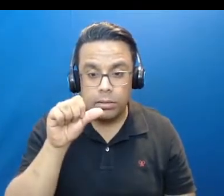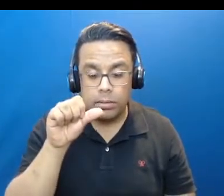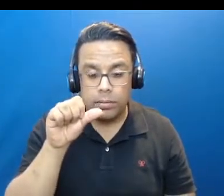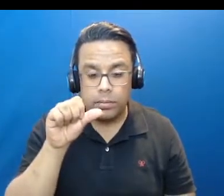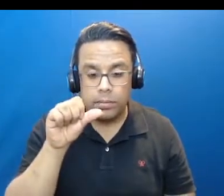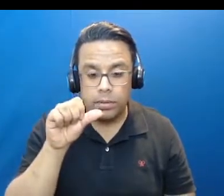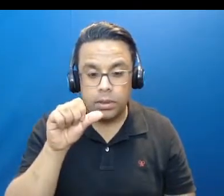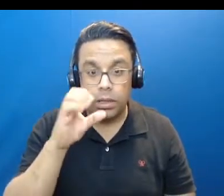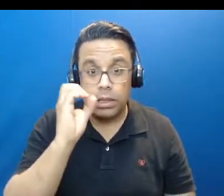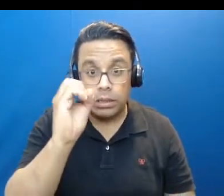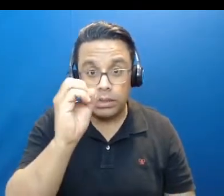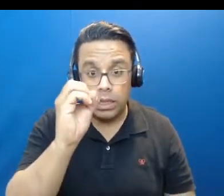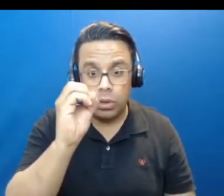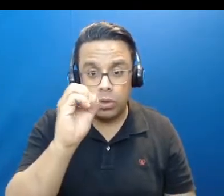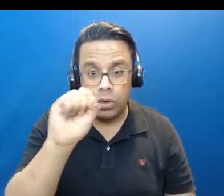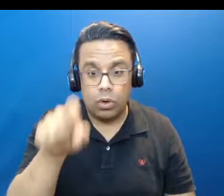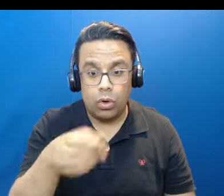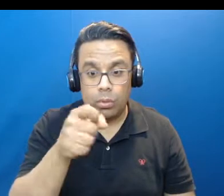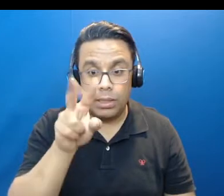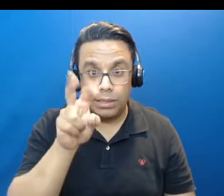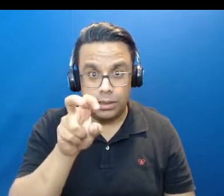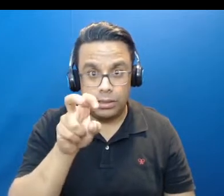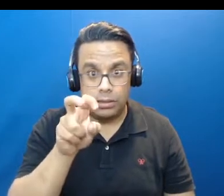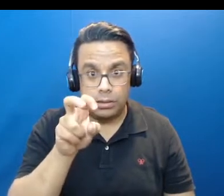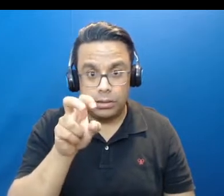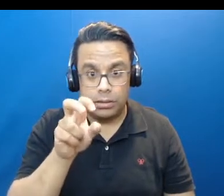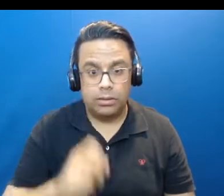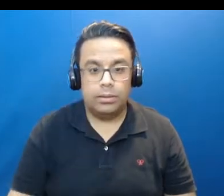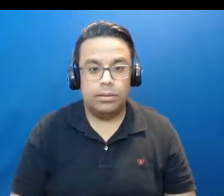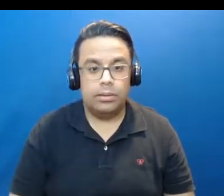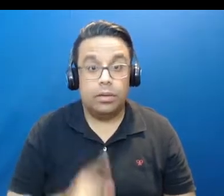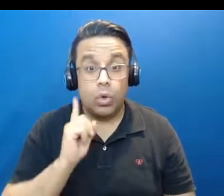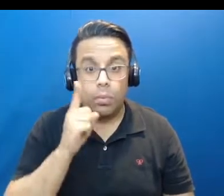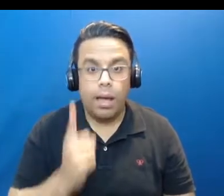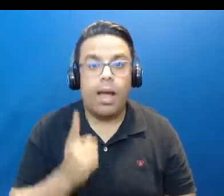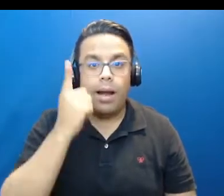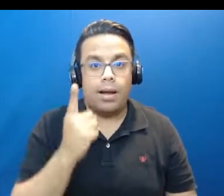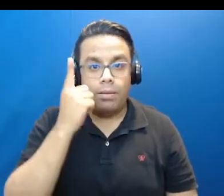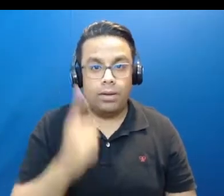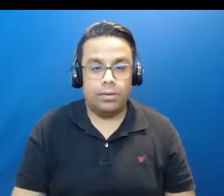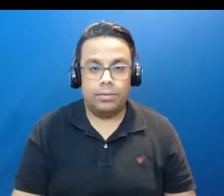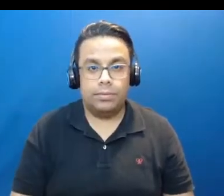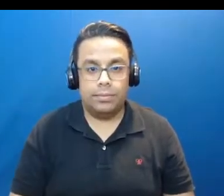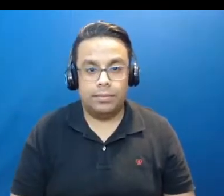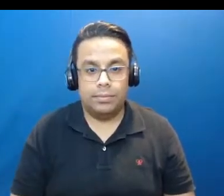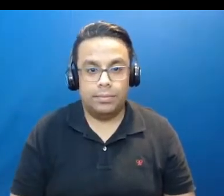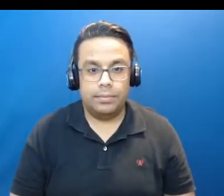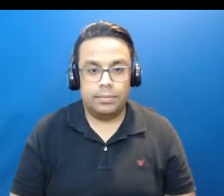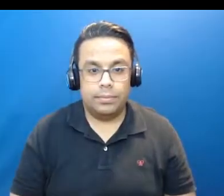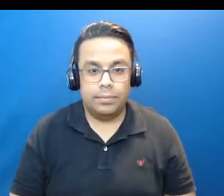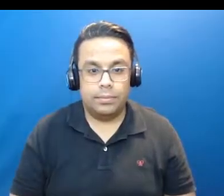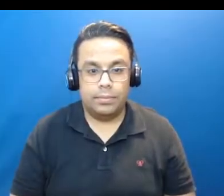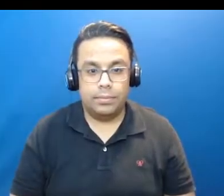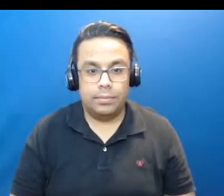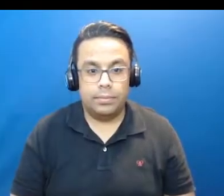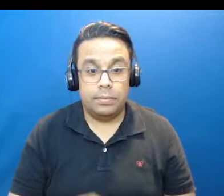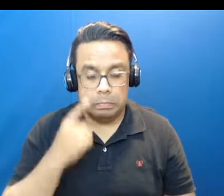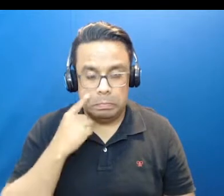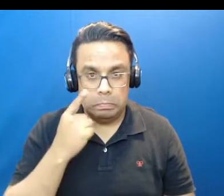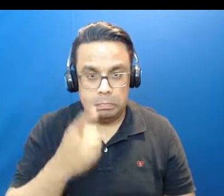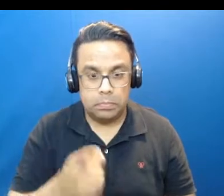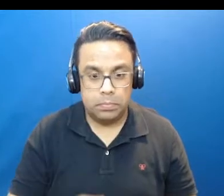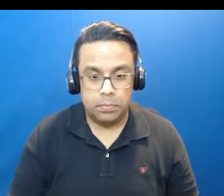0,7 porque la cota va hacia arriba. Bien, expliquemos acá dos cosas. Voy a acercarme.